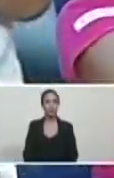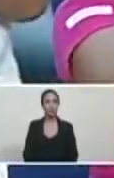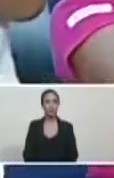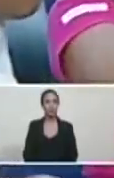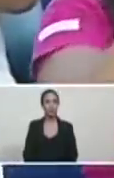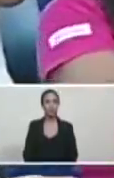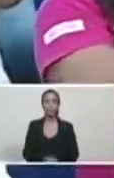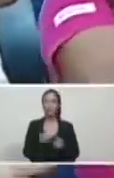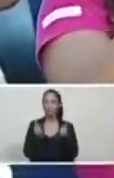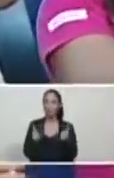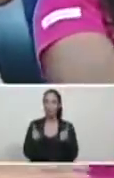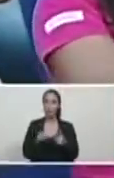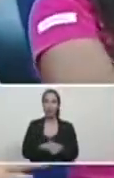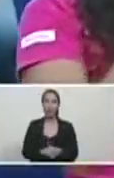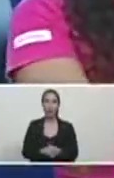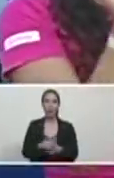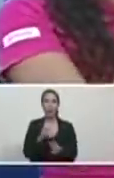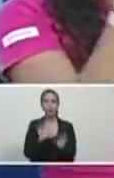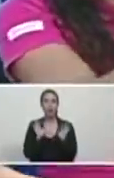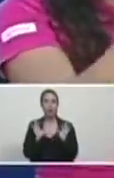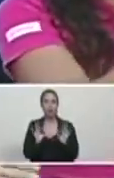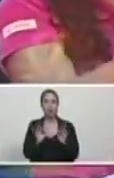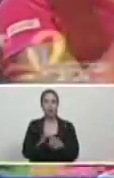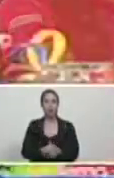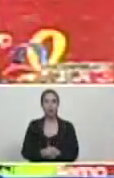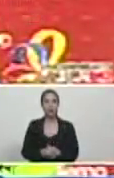Muy bien. Excelente, Scarlett.